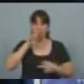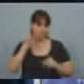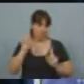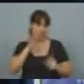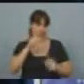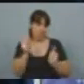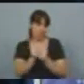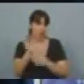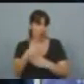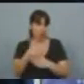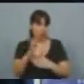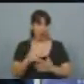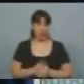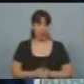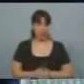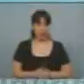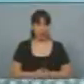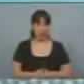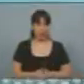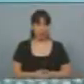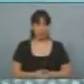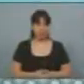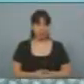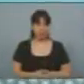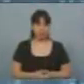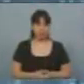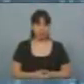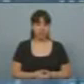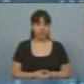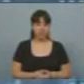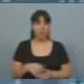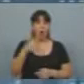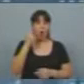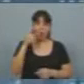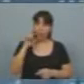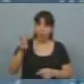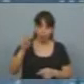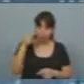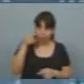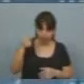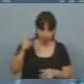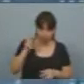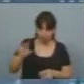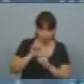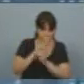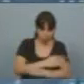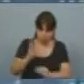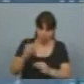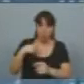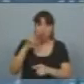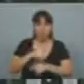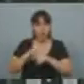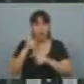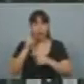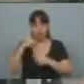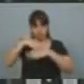que habría quemado y golpeado a esta chica. ¡Ni sabe nada! ¡Ni sabe nada! Vio el momento en el cual la golpeaba y la